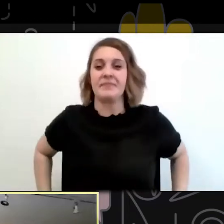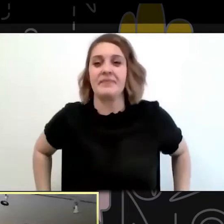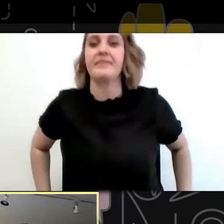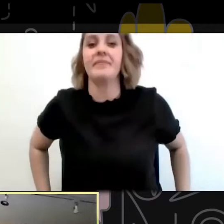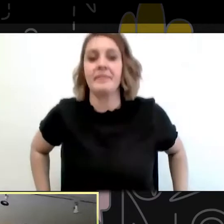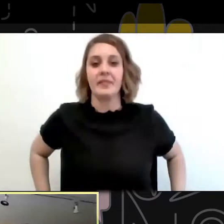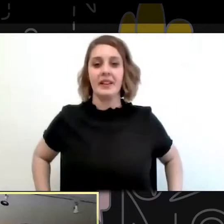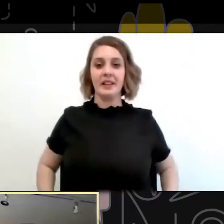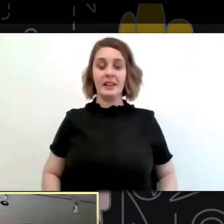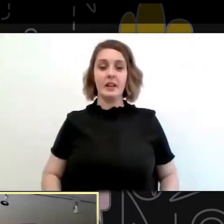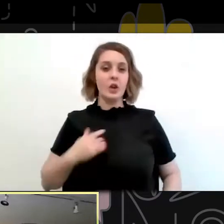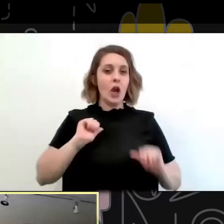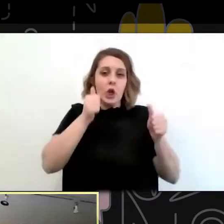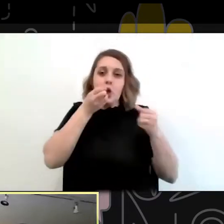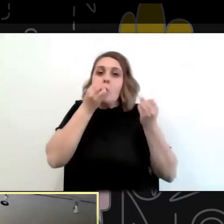Excelente introducción.